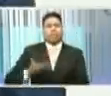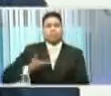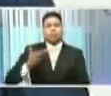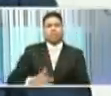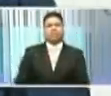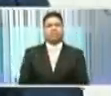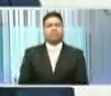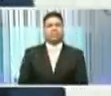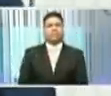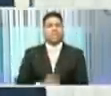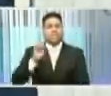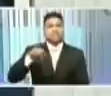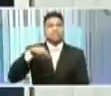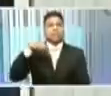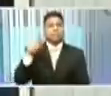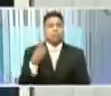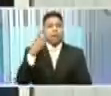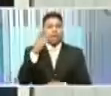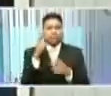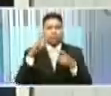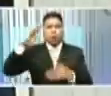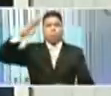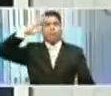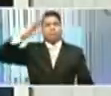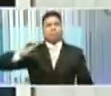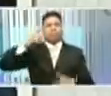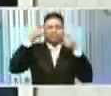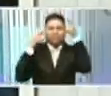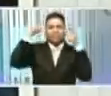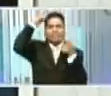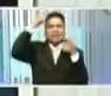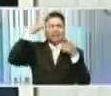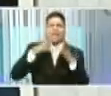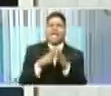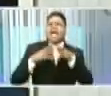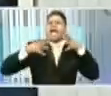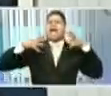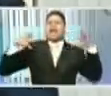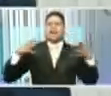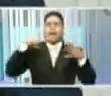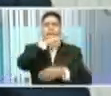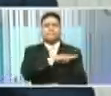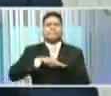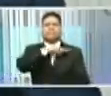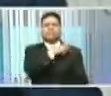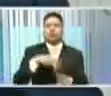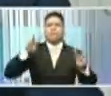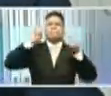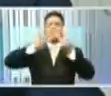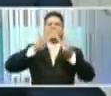el comandante Chávez fundó la gran misión Vivienda Venezuela.